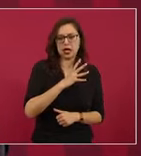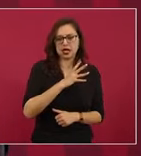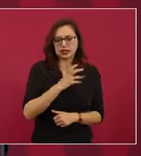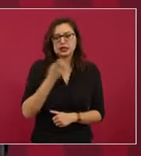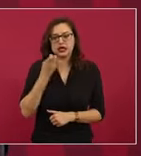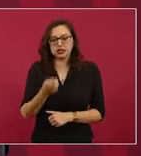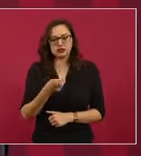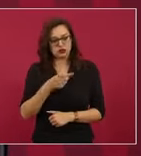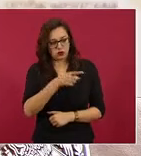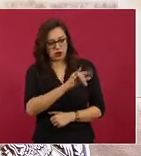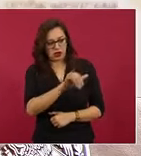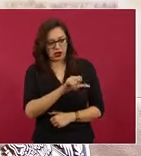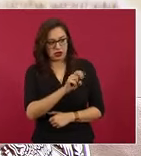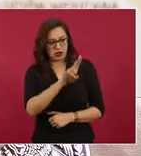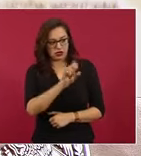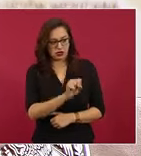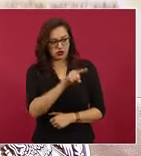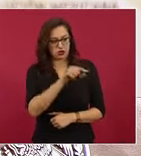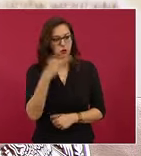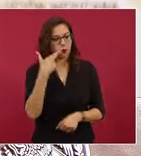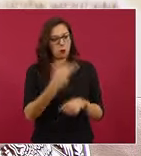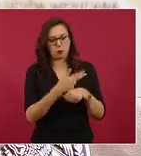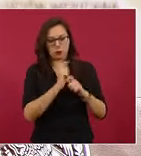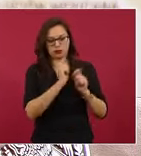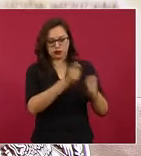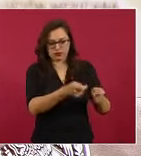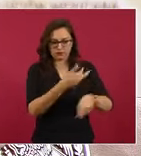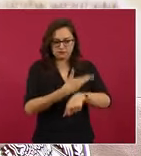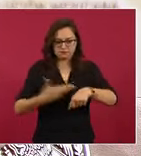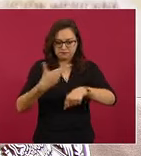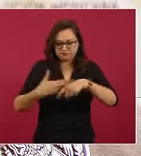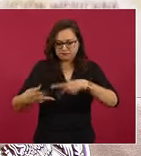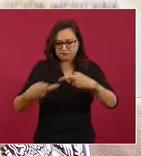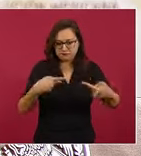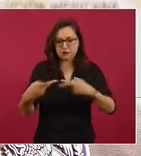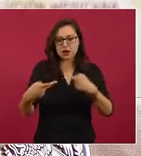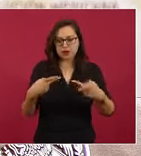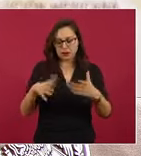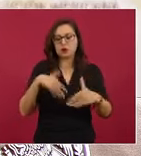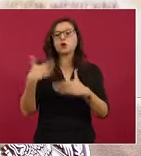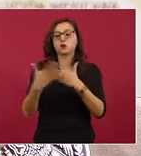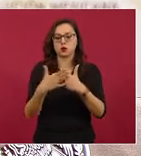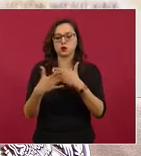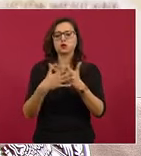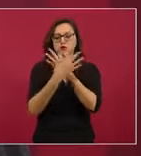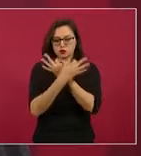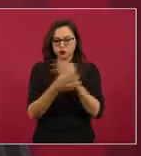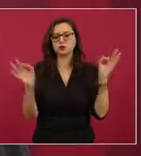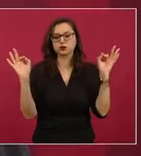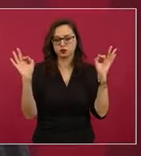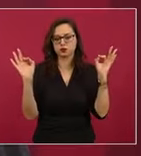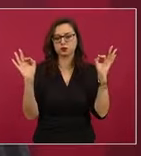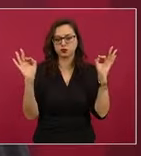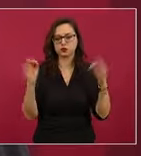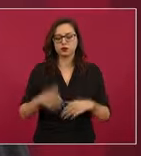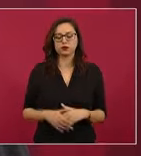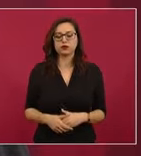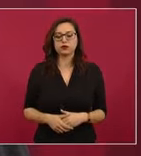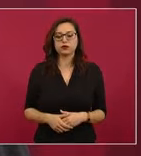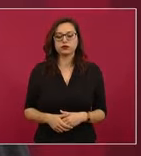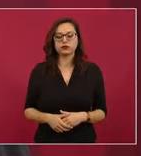Jesús tiene esa encomienda y pronto vamos a darlo a